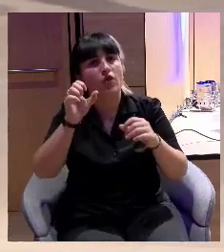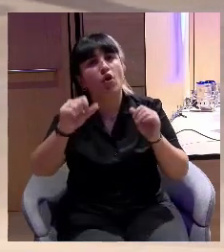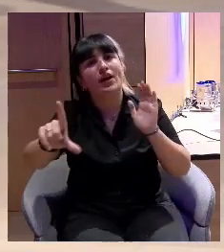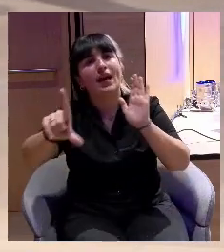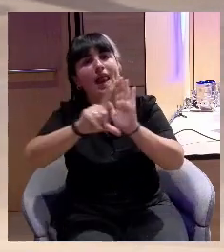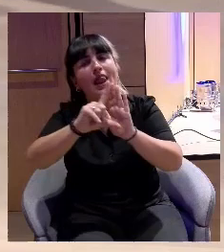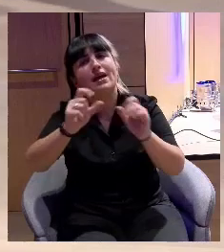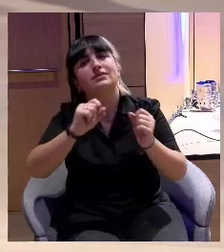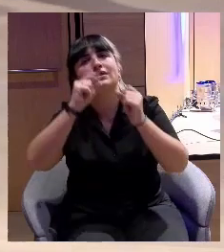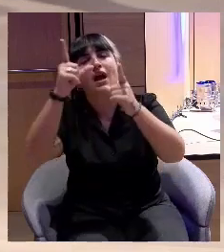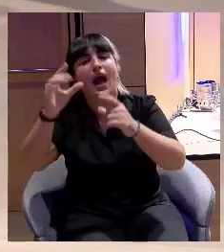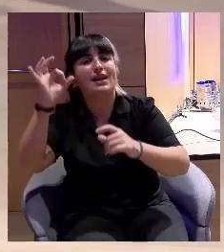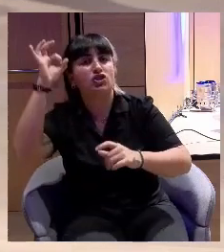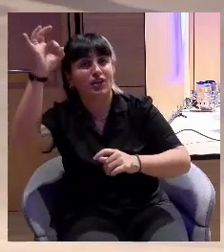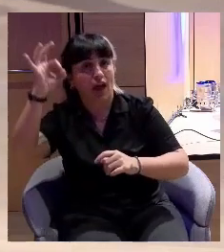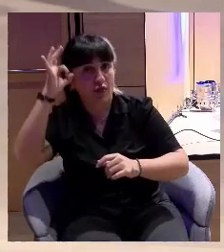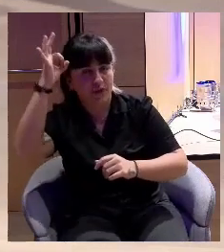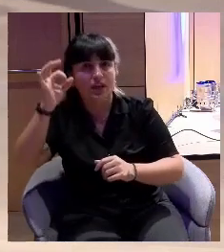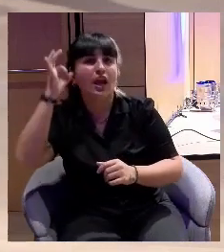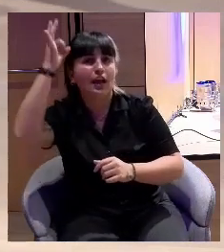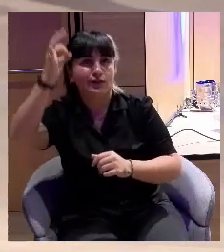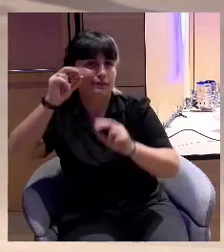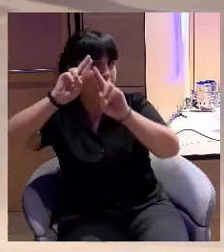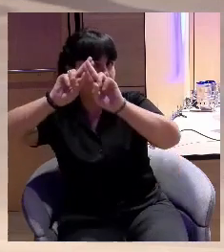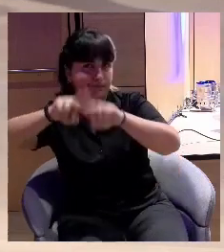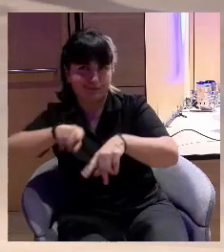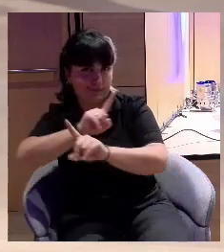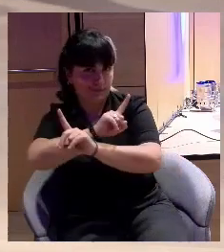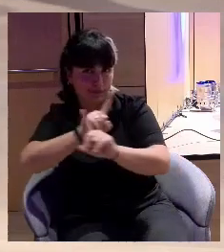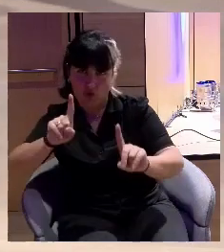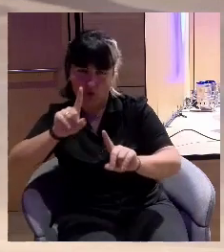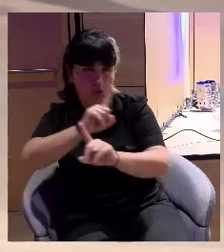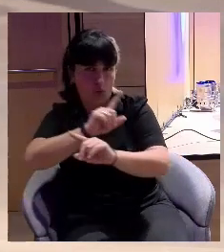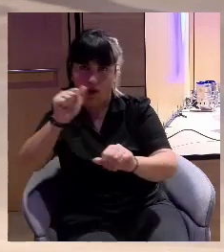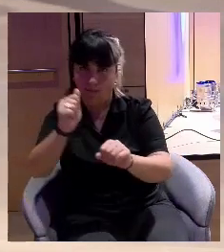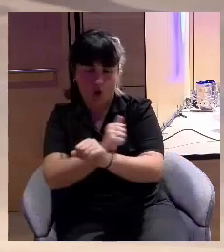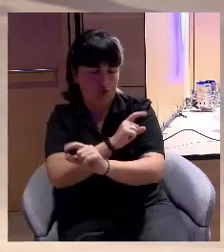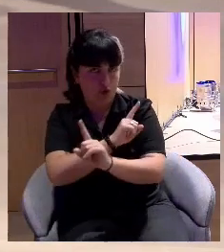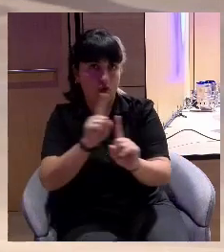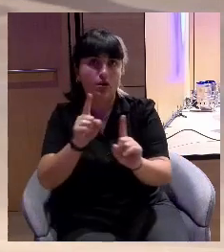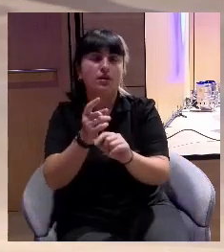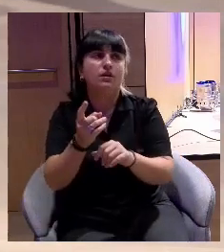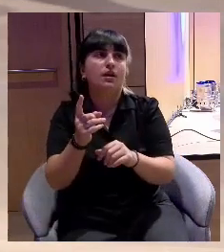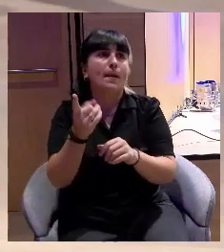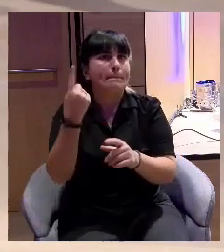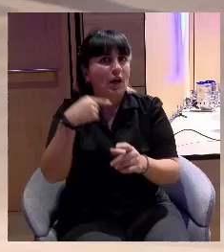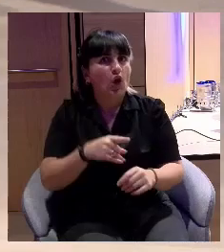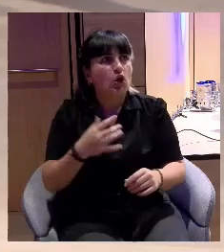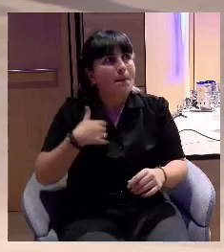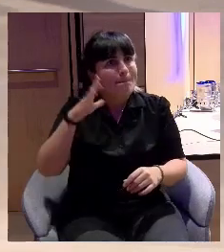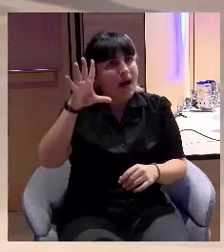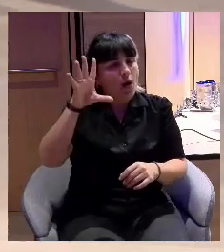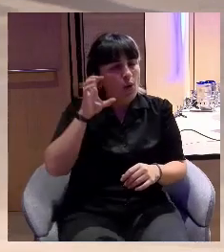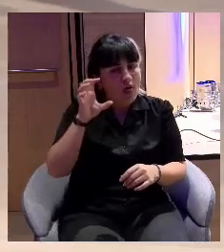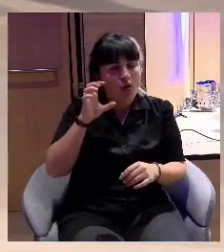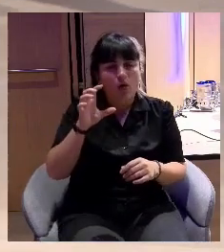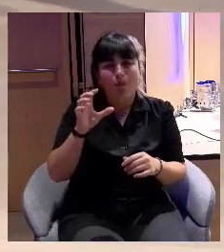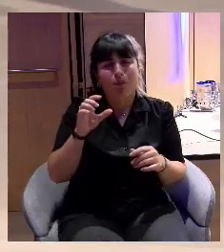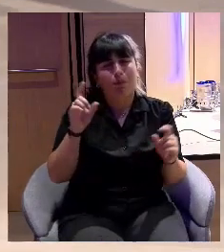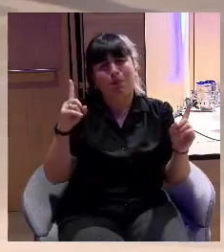después pasaron dos años y se aprobó en 2020. Pero digo, ahí hay un ejemplo muy fácil, muy barato y muy simple, en donde funcionó muy